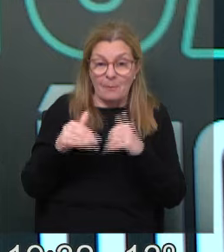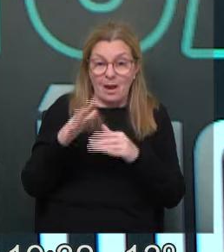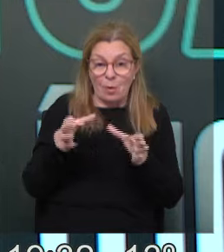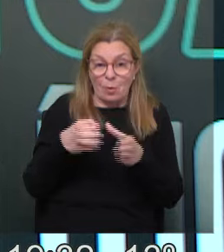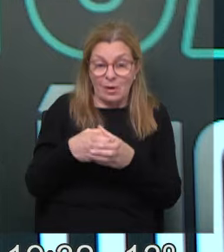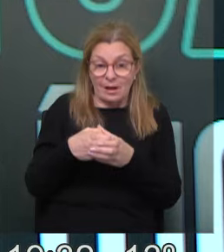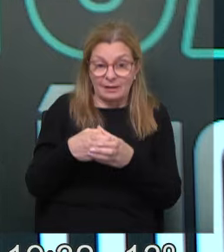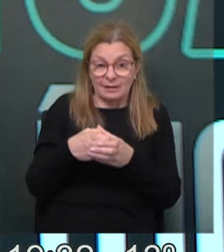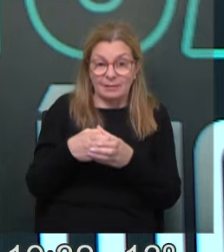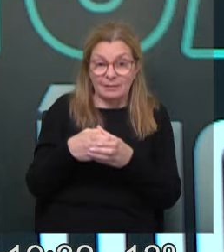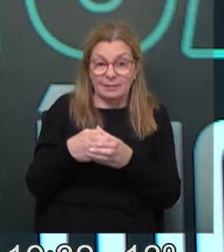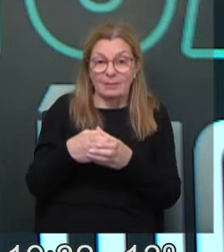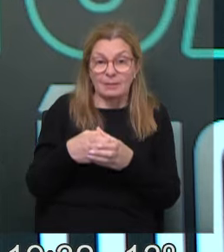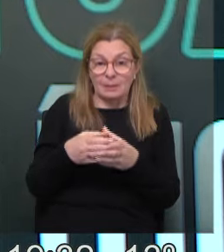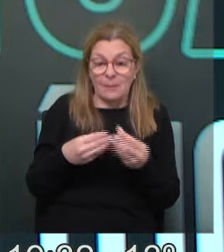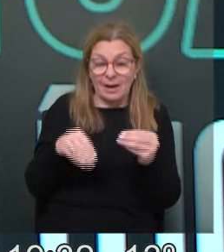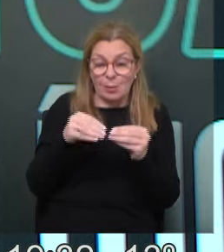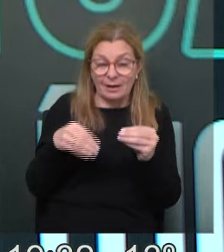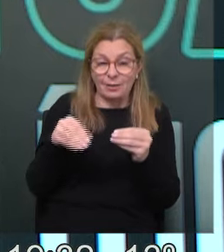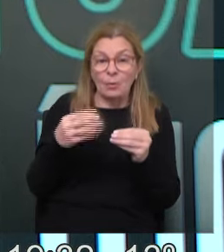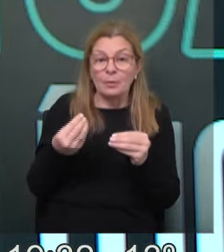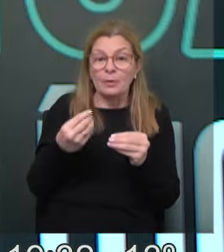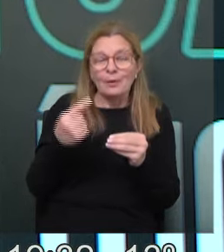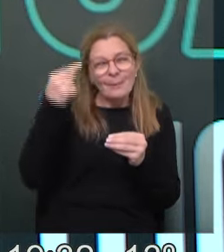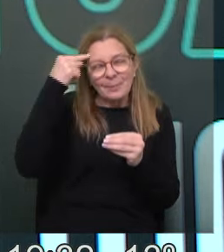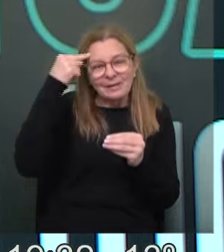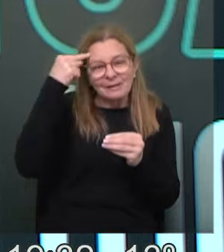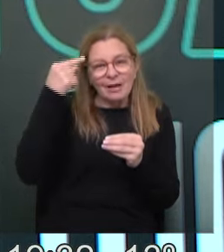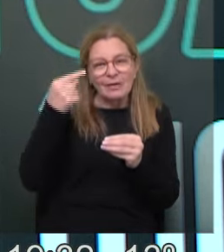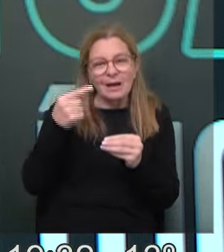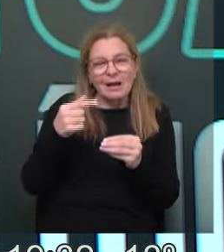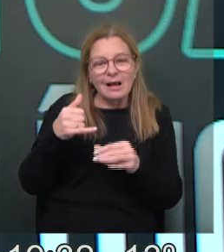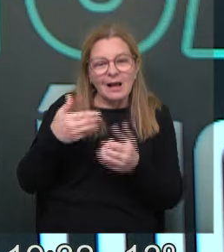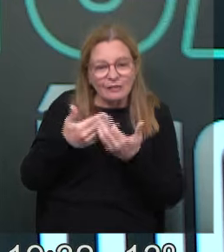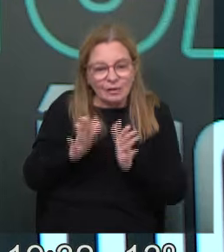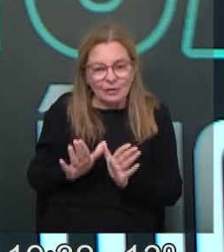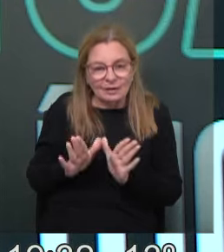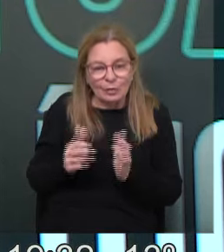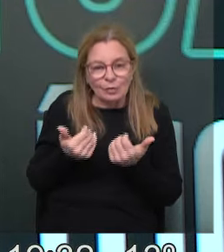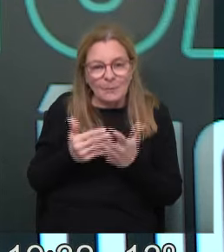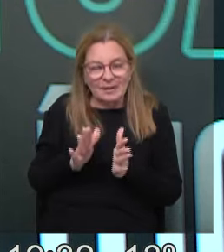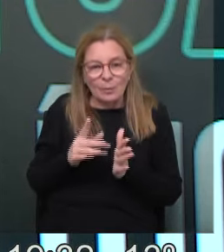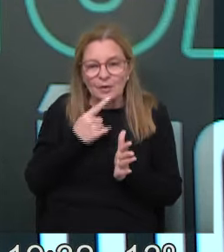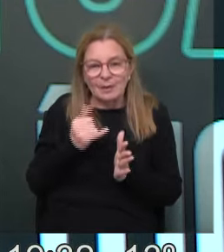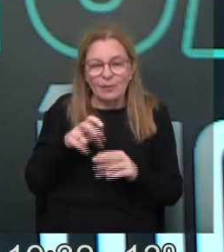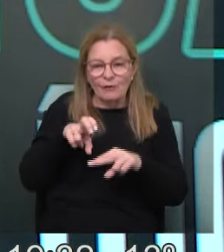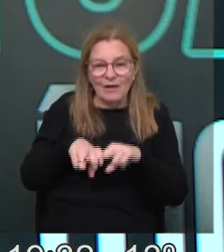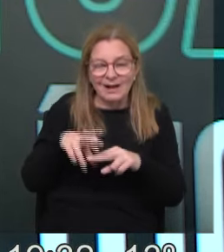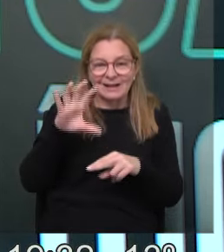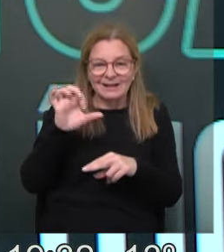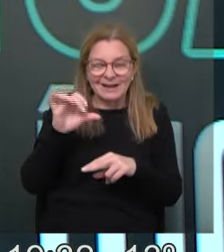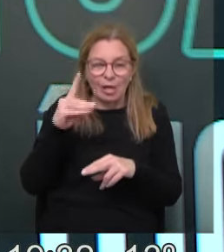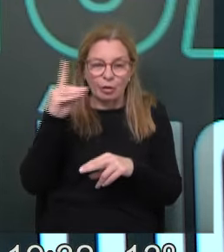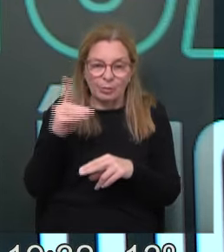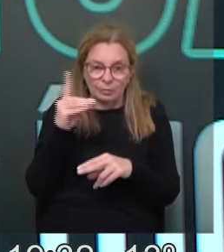para llenar que gente digamos no es decir cu Cuál era la aspiración que podía tener Cabildo abierto en forma inicial de cantidad de bancas al senado o a